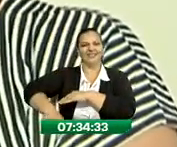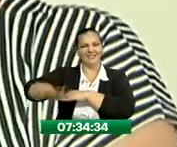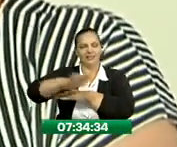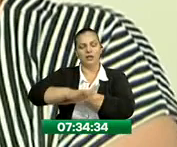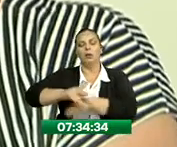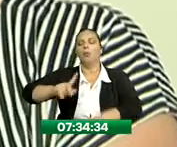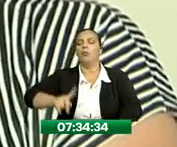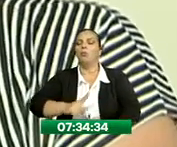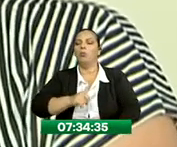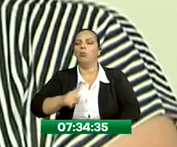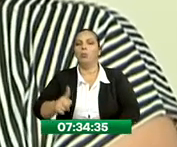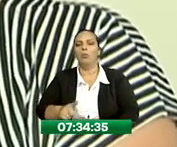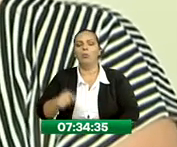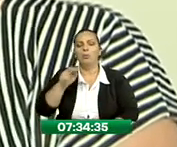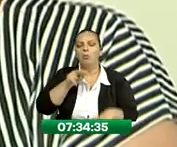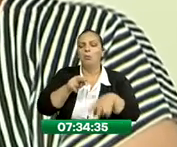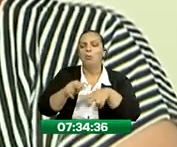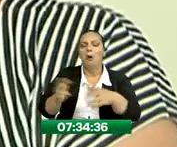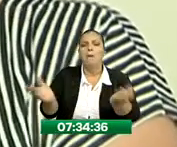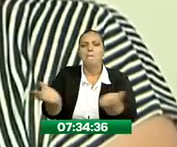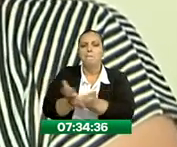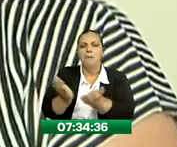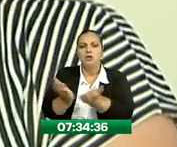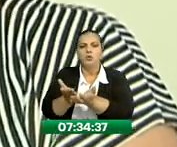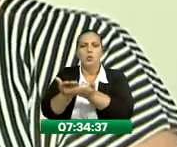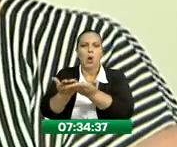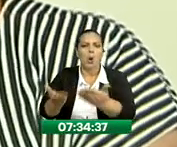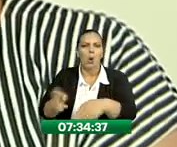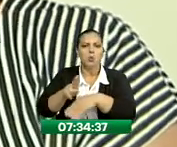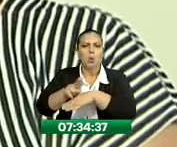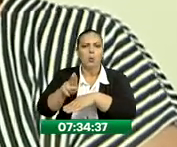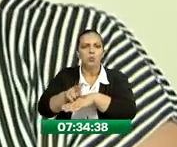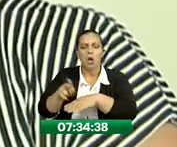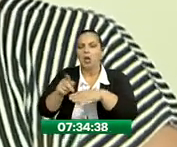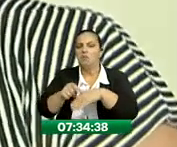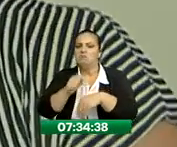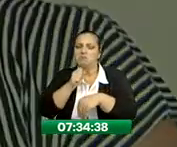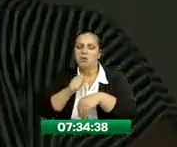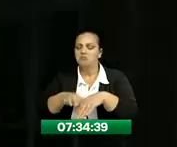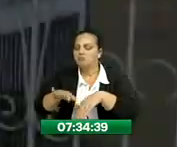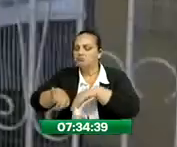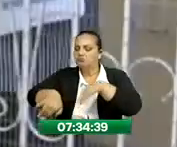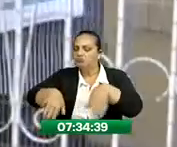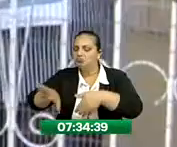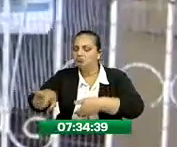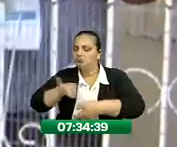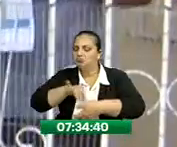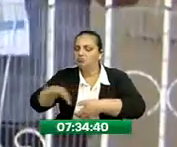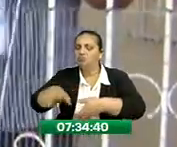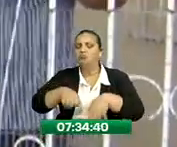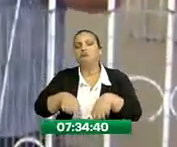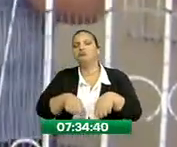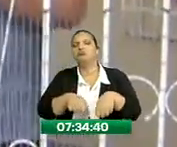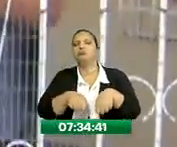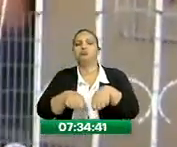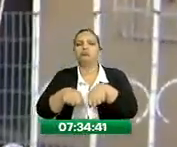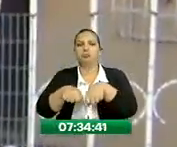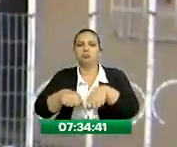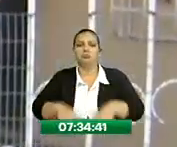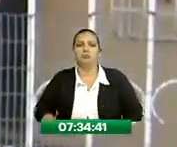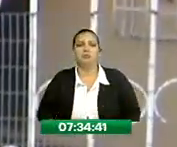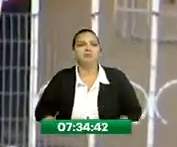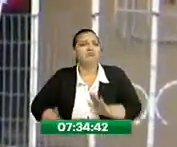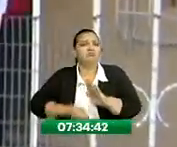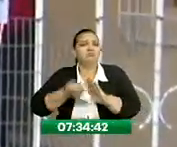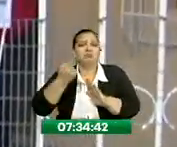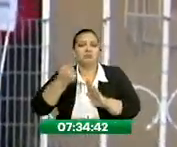eso. Y así hacía, se ponía a limpiar las paredes en la madrugada. En el barrio han procedido a colocar afiches con